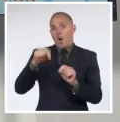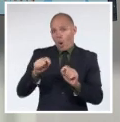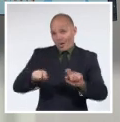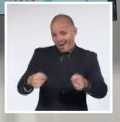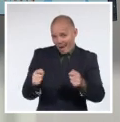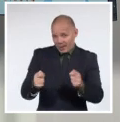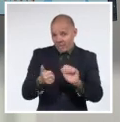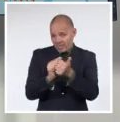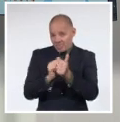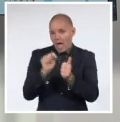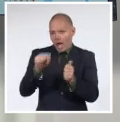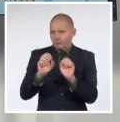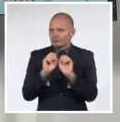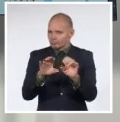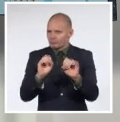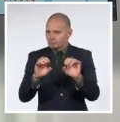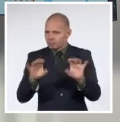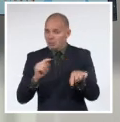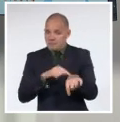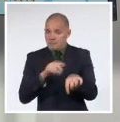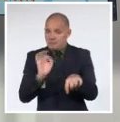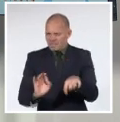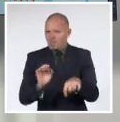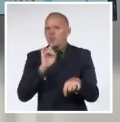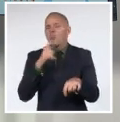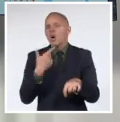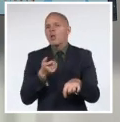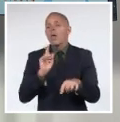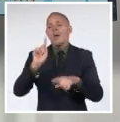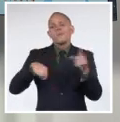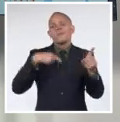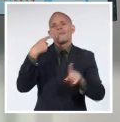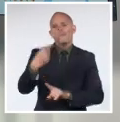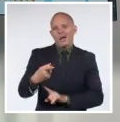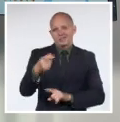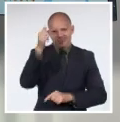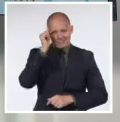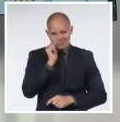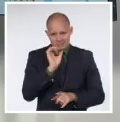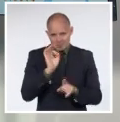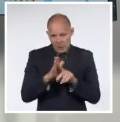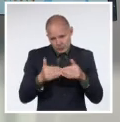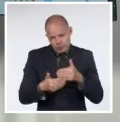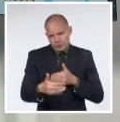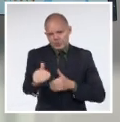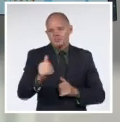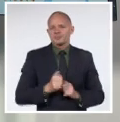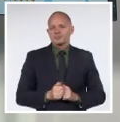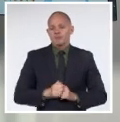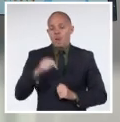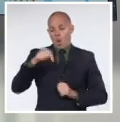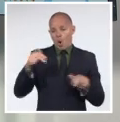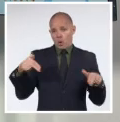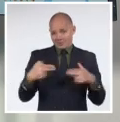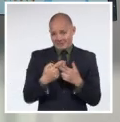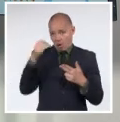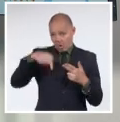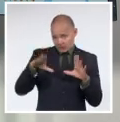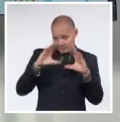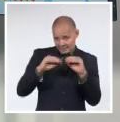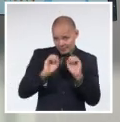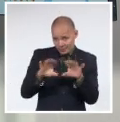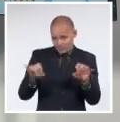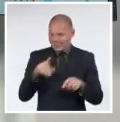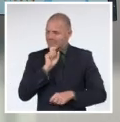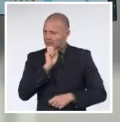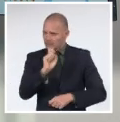transmitirá en vivo los Juegos de Cuba a partir de mañana sábado, pues el desafío de esta noche no será